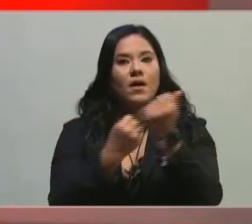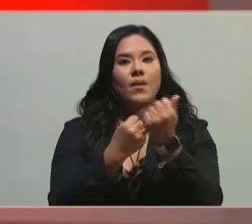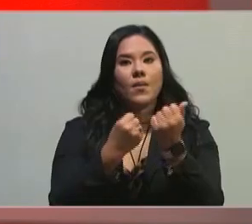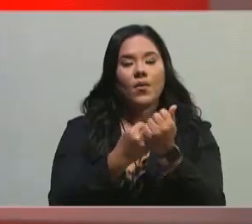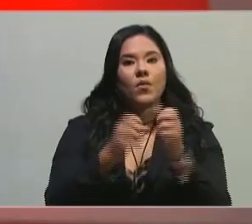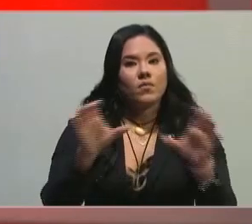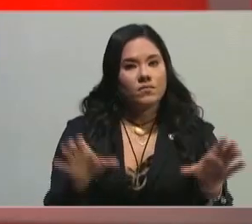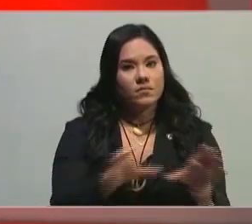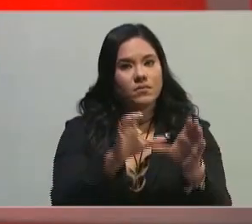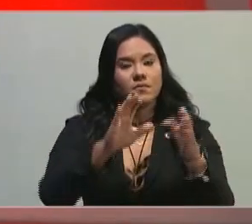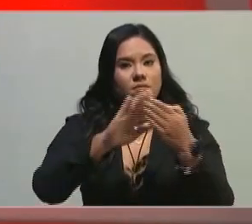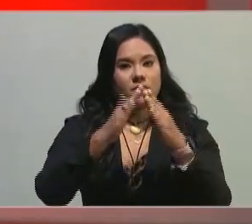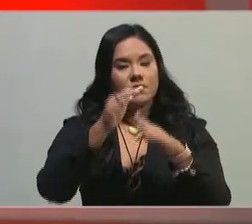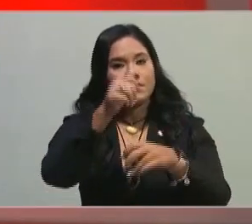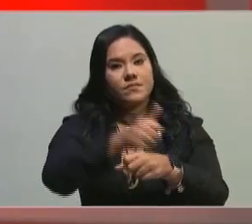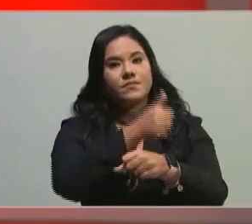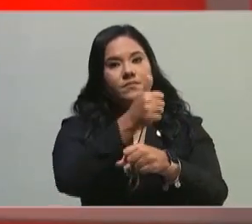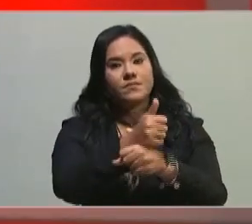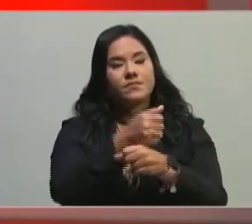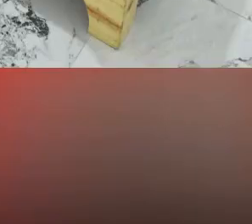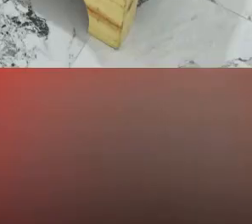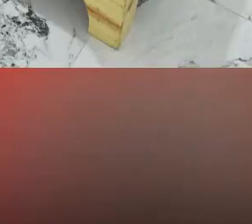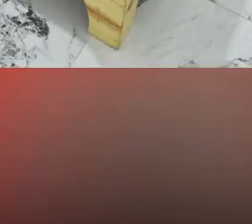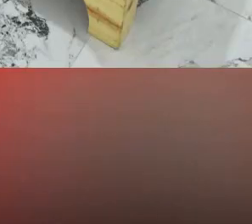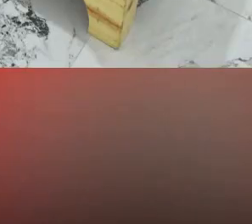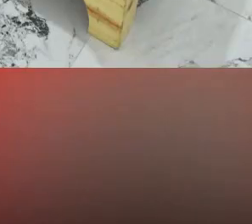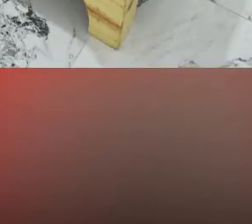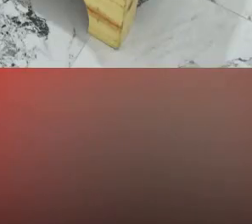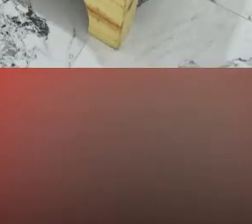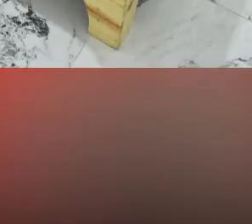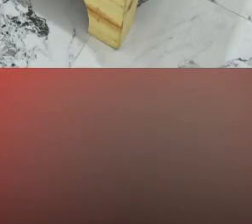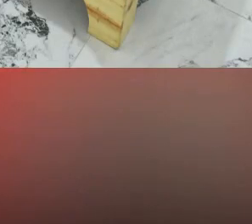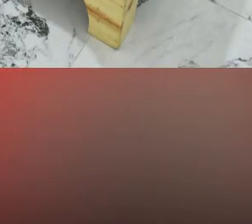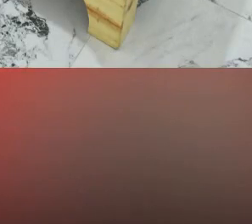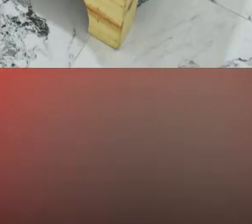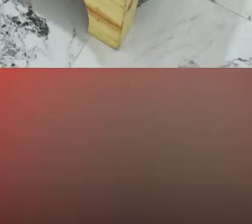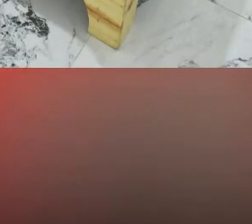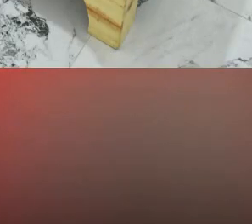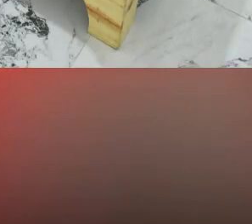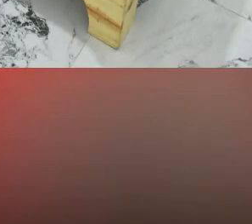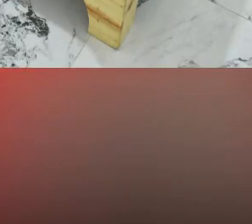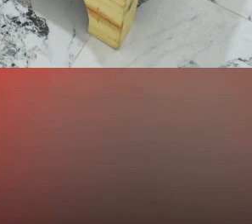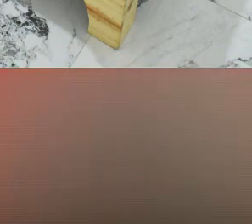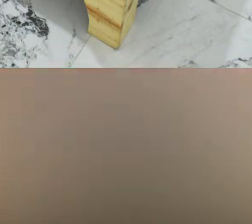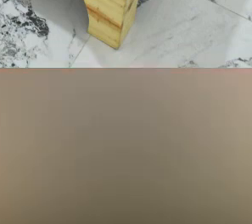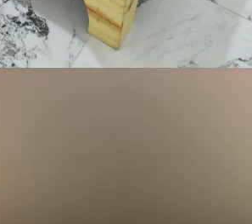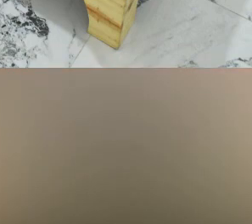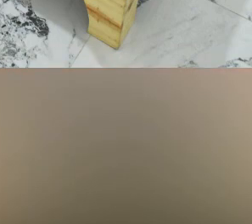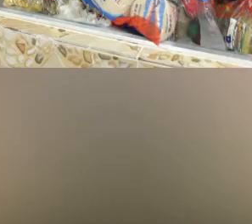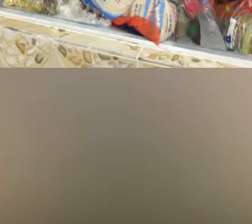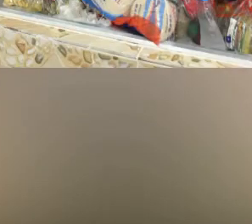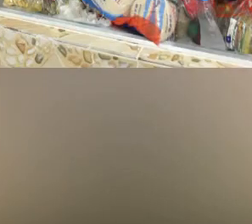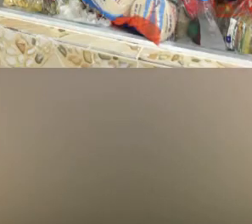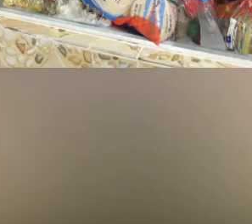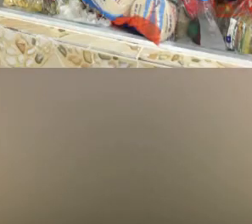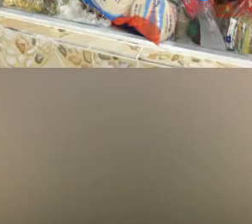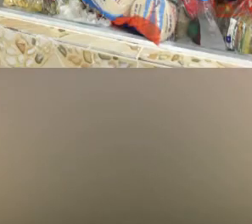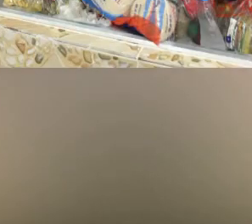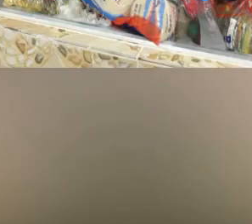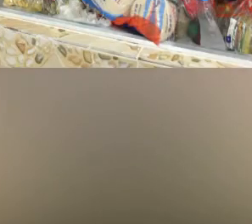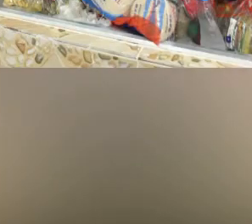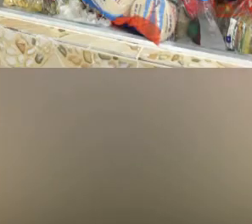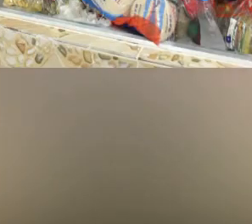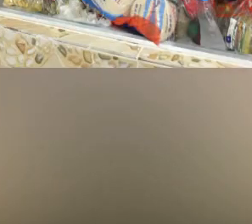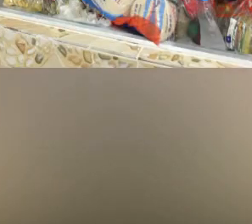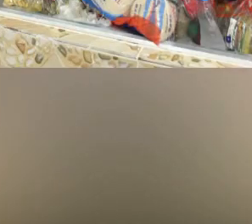infraestructuras comunitarias donaciones de electrodoméstico en momentos difíciles y estamos aquí para apoyar también